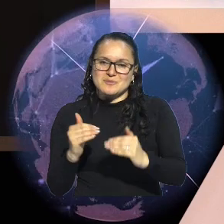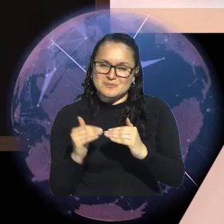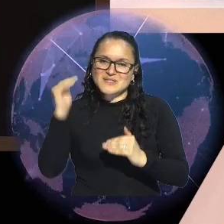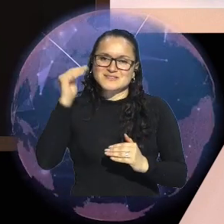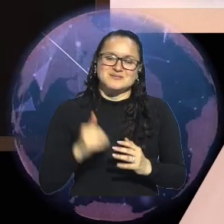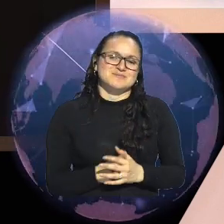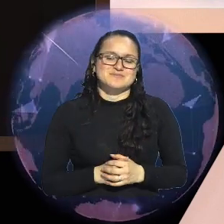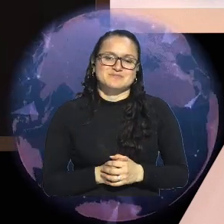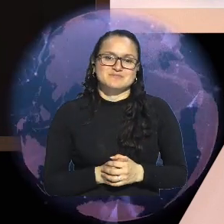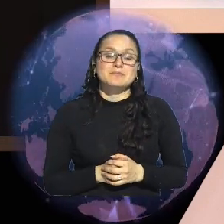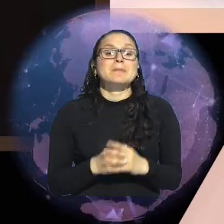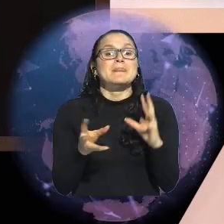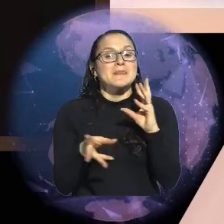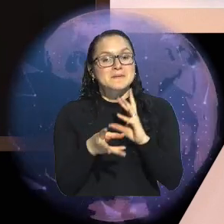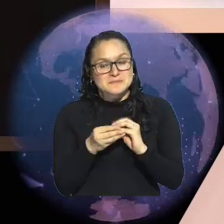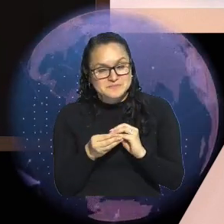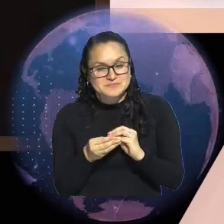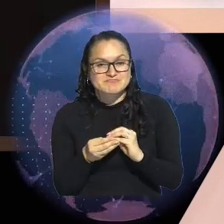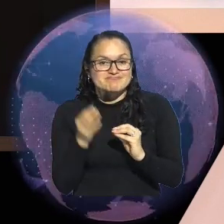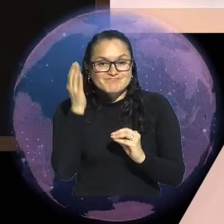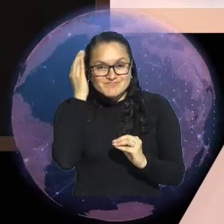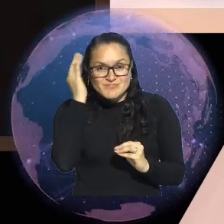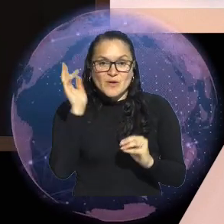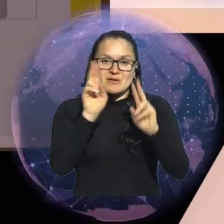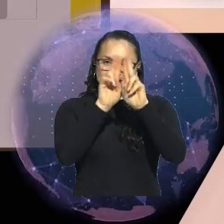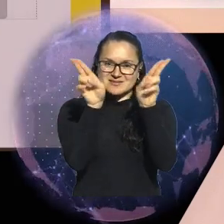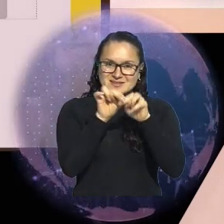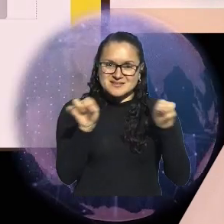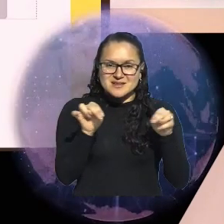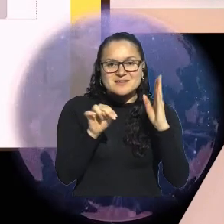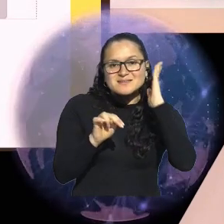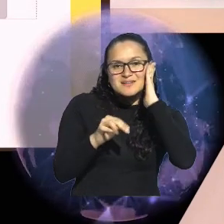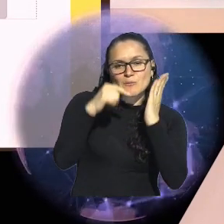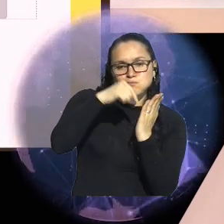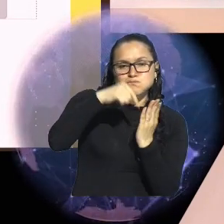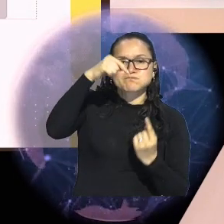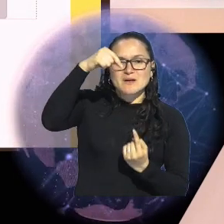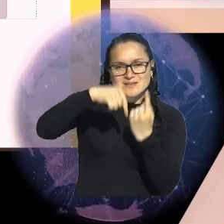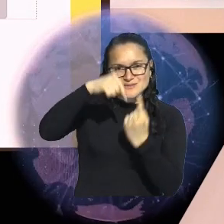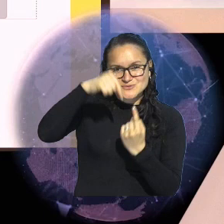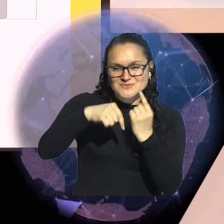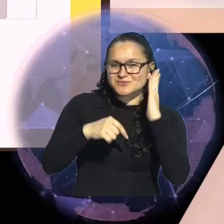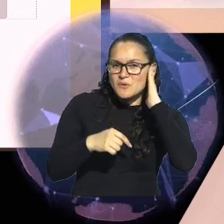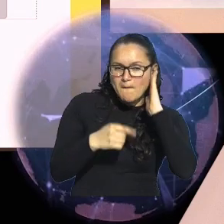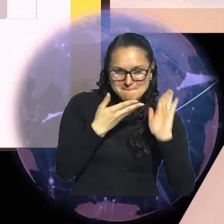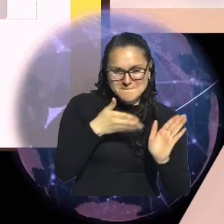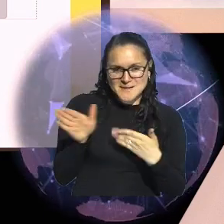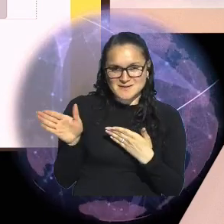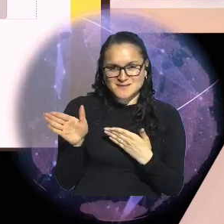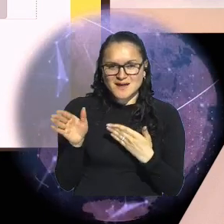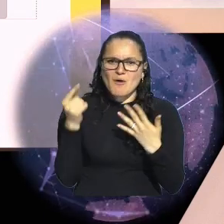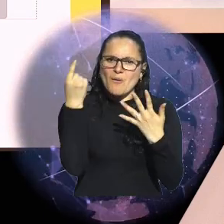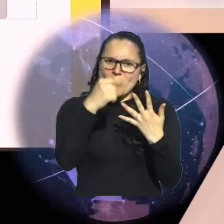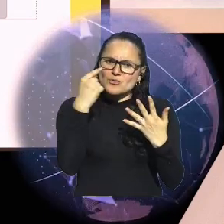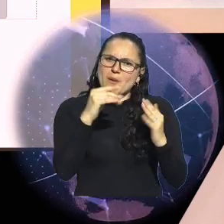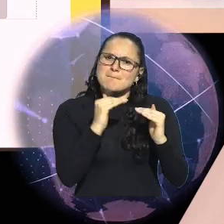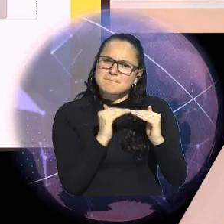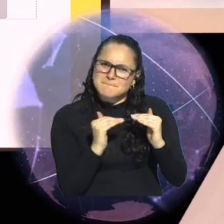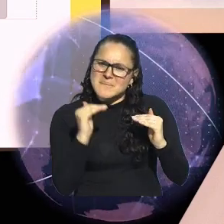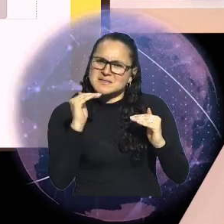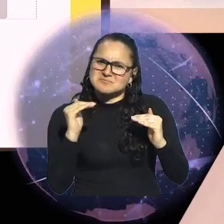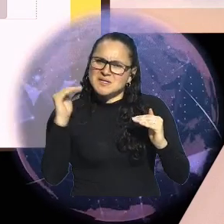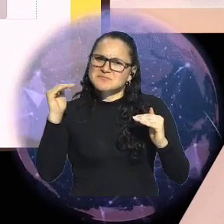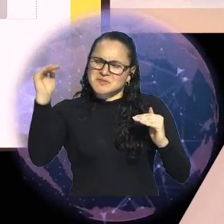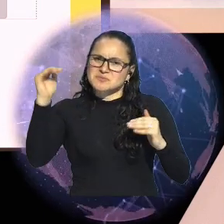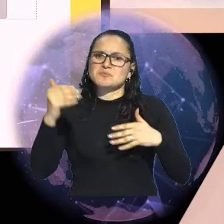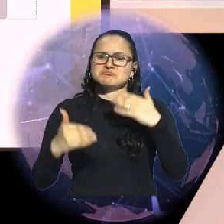destaca también que el tráfico de internet móvil ha aumentado de manera significativa está soportado especialmente en lo que se denomina la